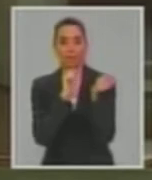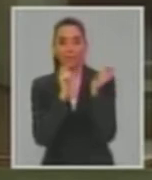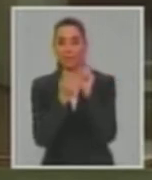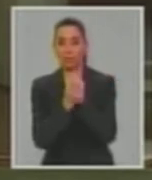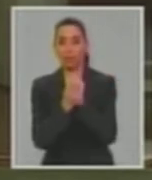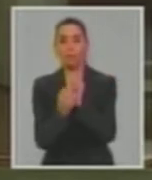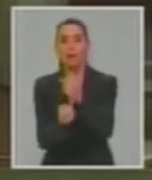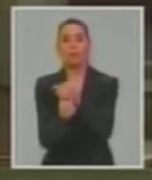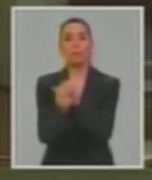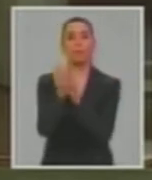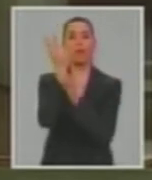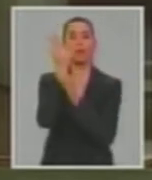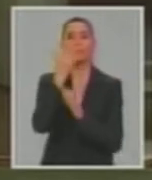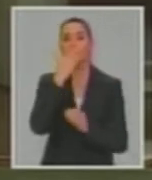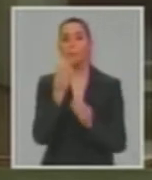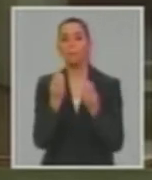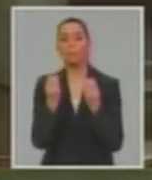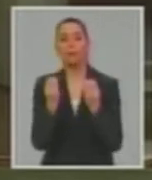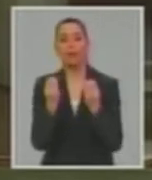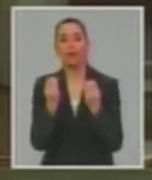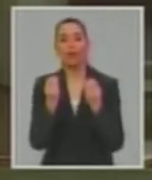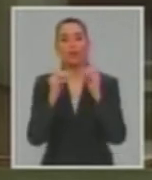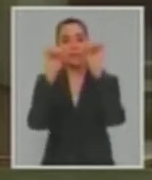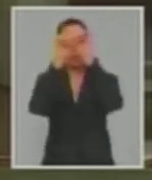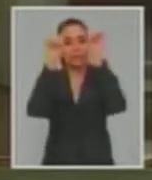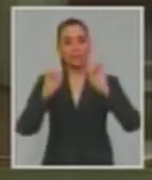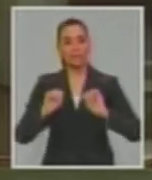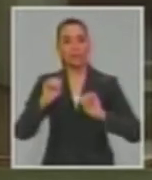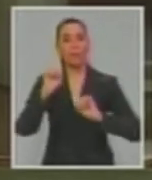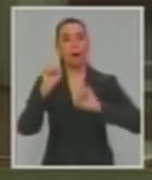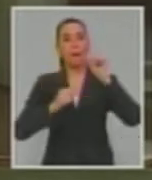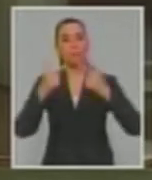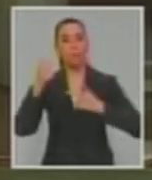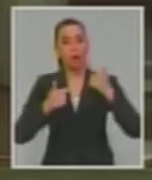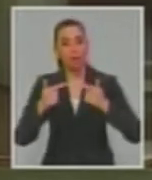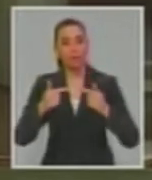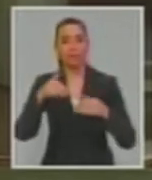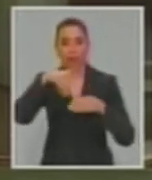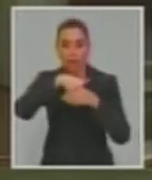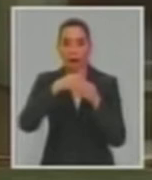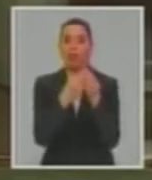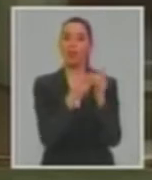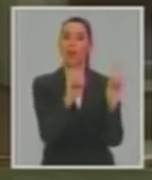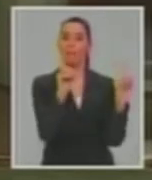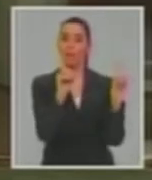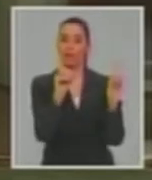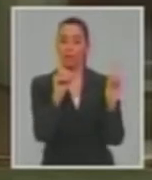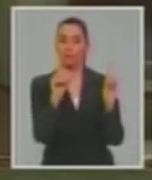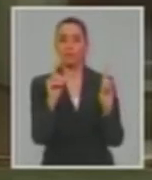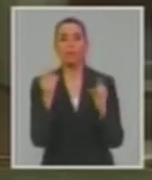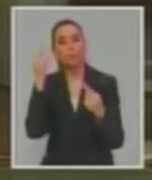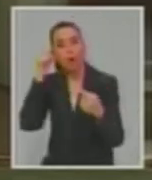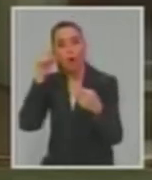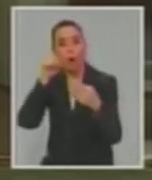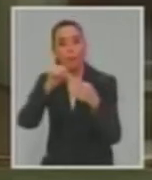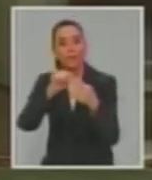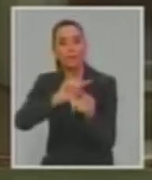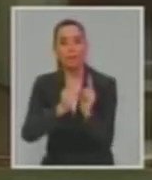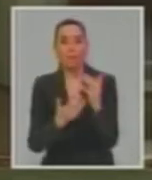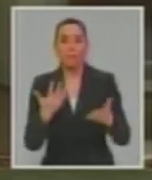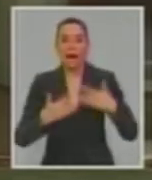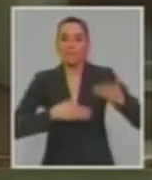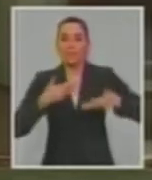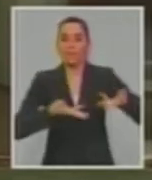para modernizar y perfeccionar nuestro sistema político y nuestra democracia, con el propósito de hacerla más vital